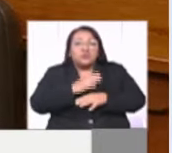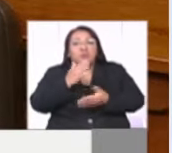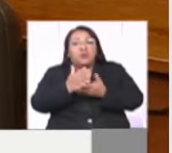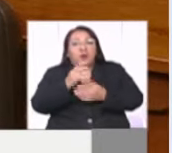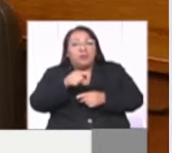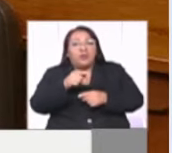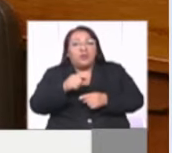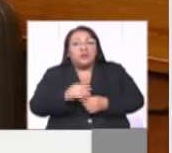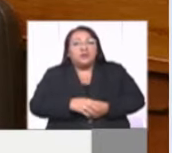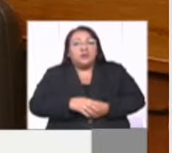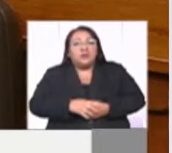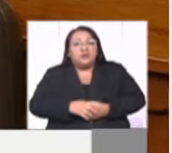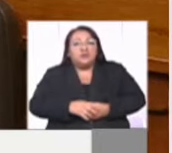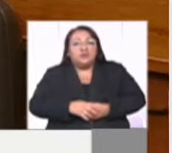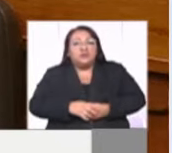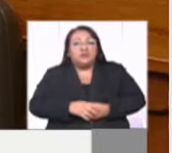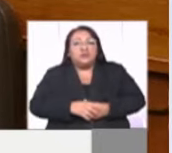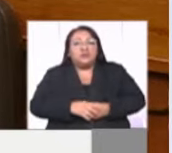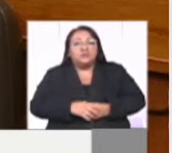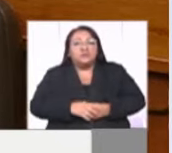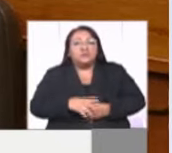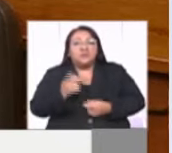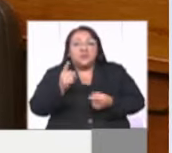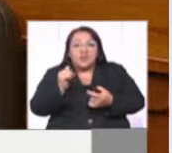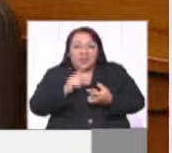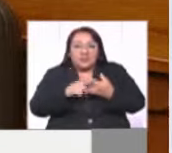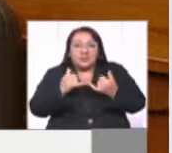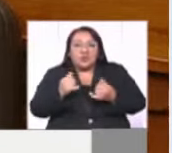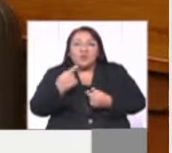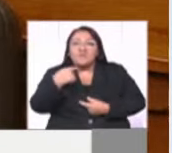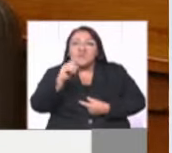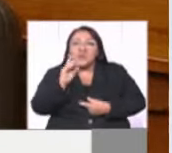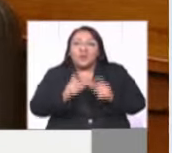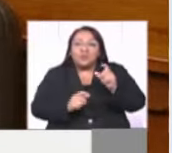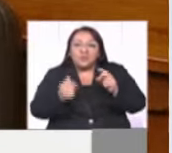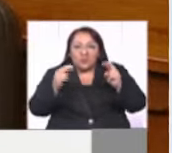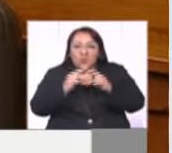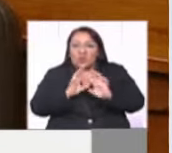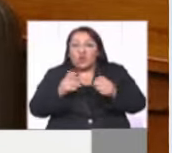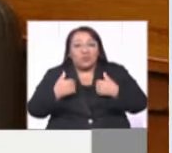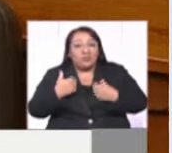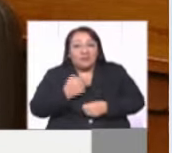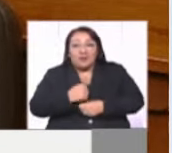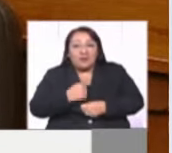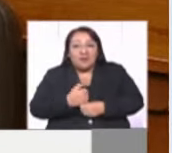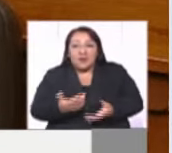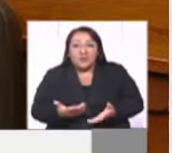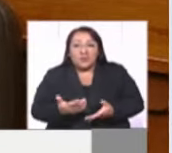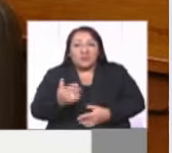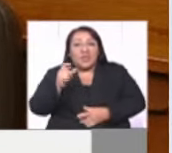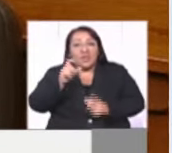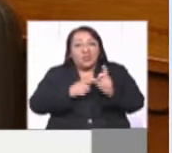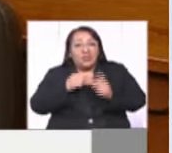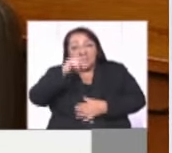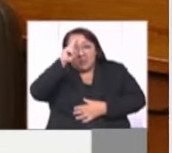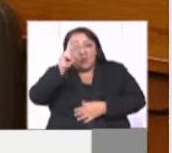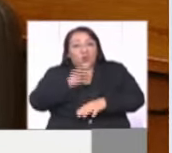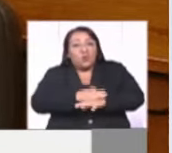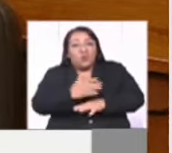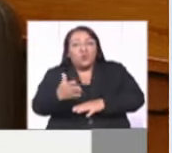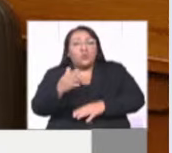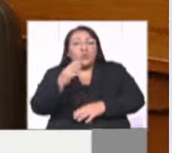naturaleza y en este momento millones de ellos se encuentran sin trabajo. El Perú durante